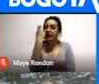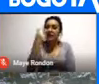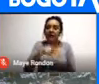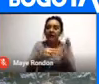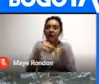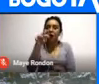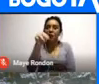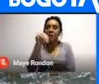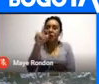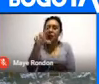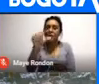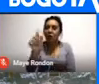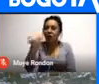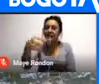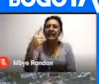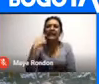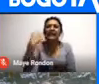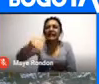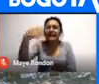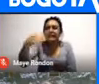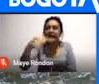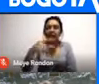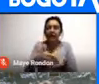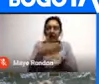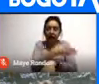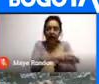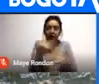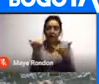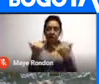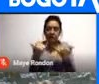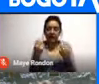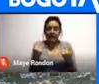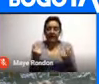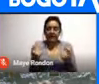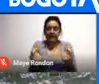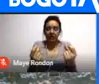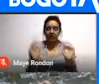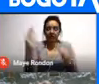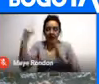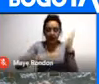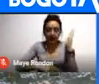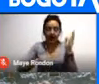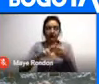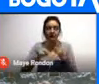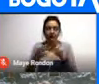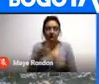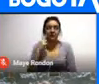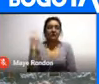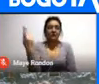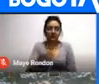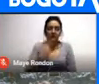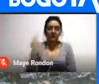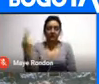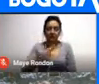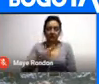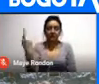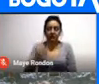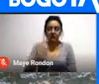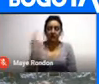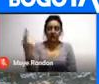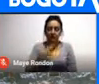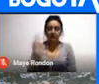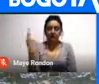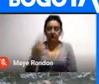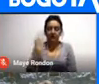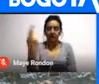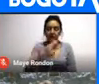muiscas Eso que acabo de leer Rápidamente Es lo que repetimos Repetimos Nos han contado miles